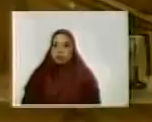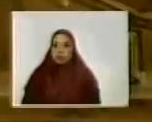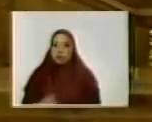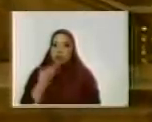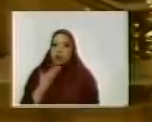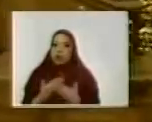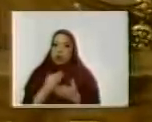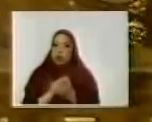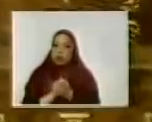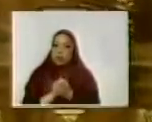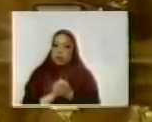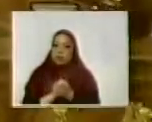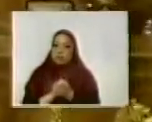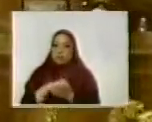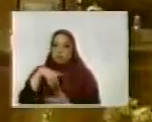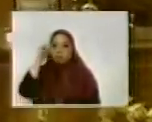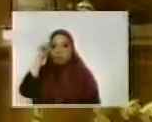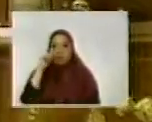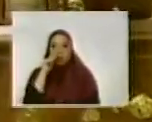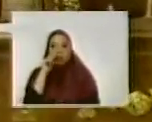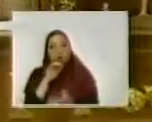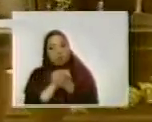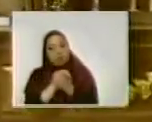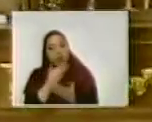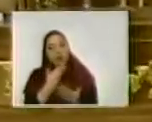Gracias, compañera Tania.